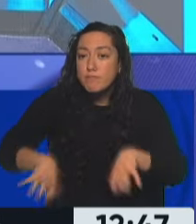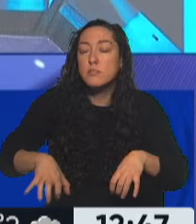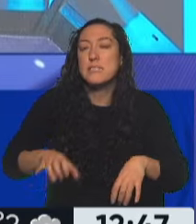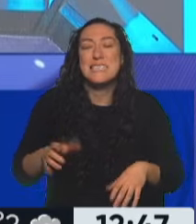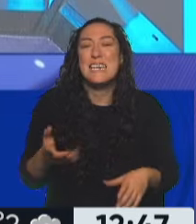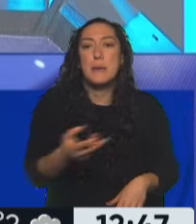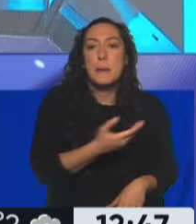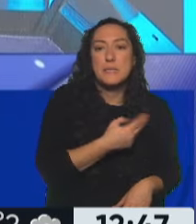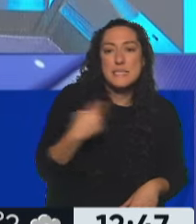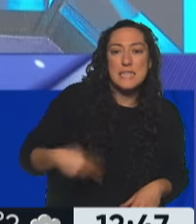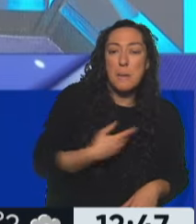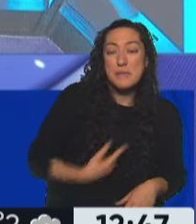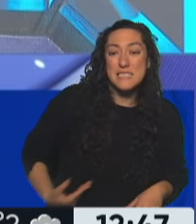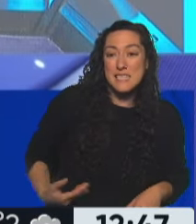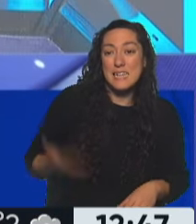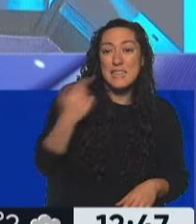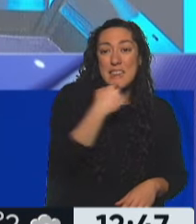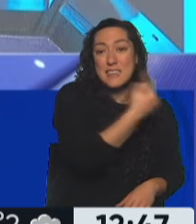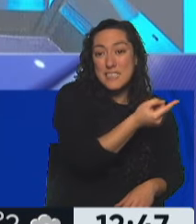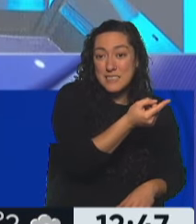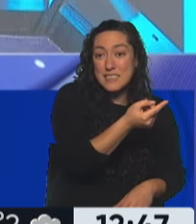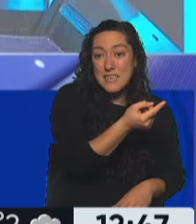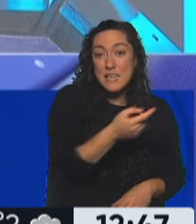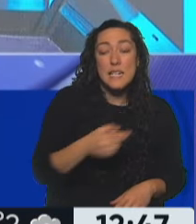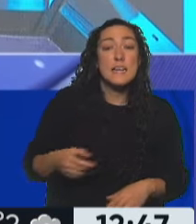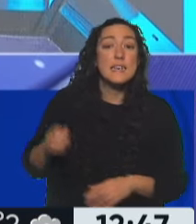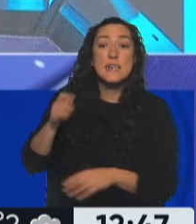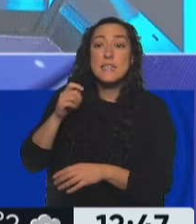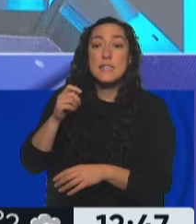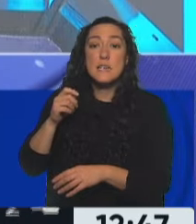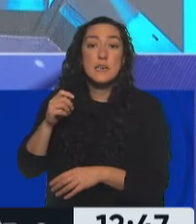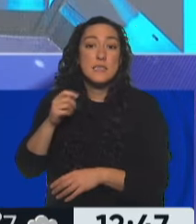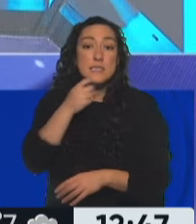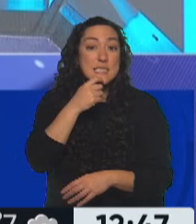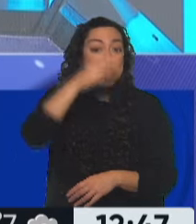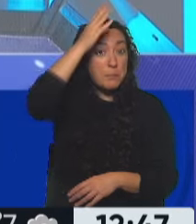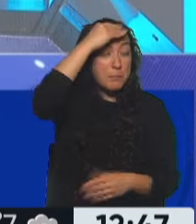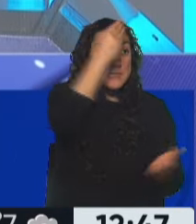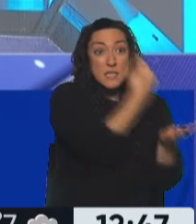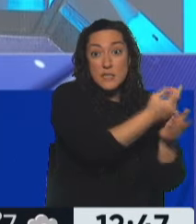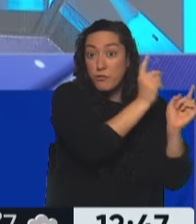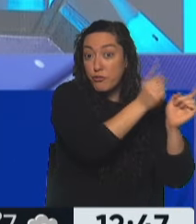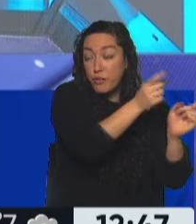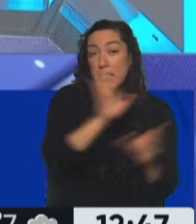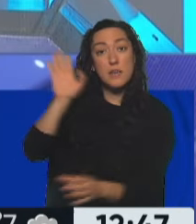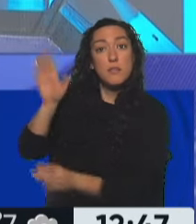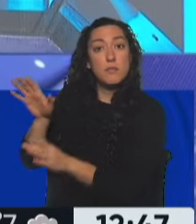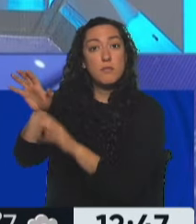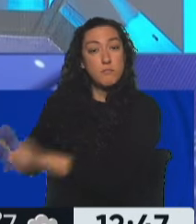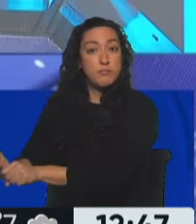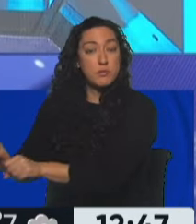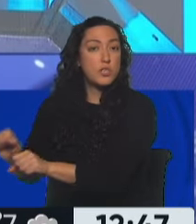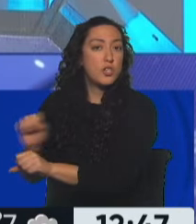Xi Jinping es interesante, le ha dicho a Trump que él no va a tomar Taiwán mientras gobierne el presidente Trump, digamos. Es